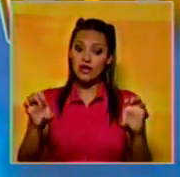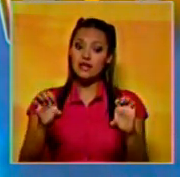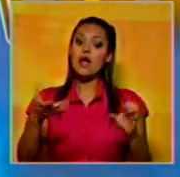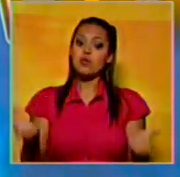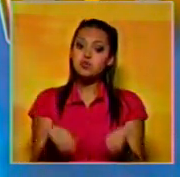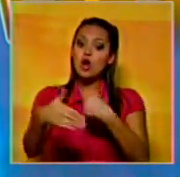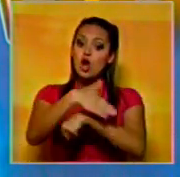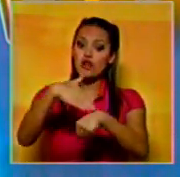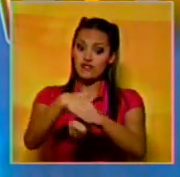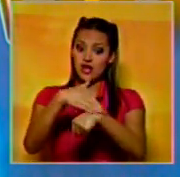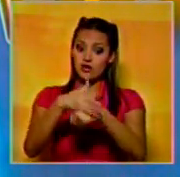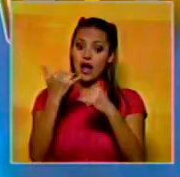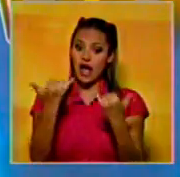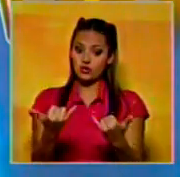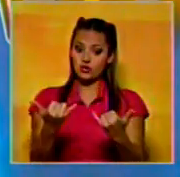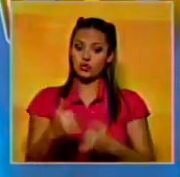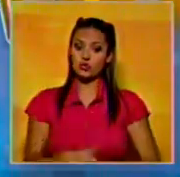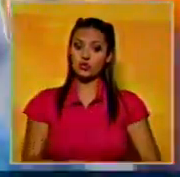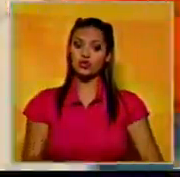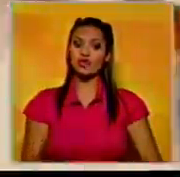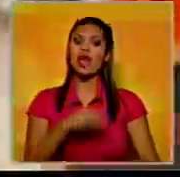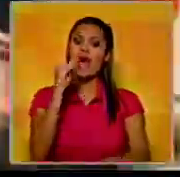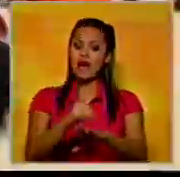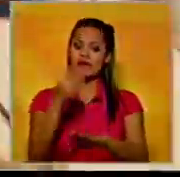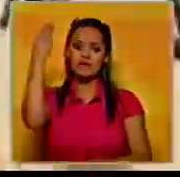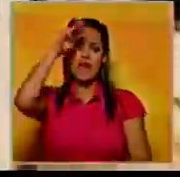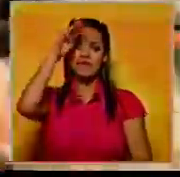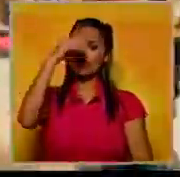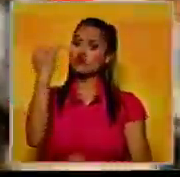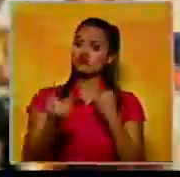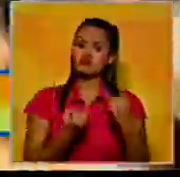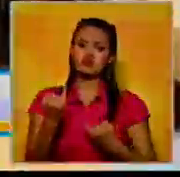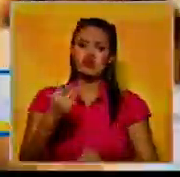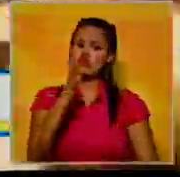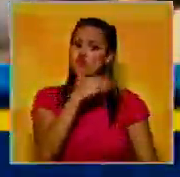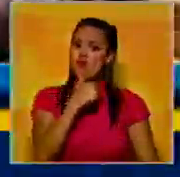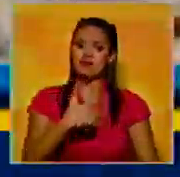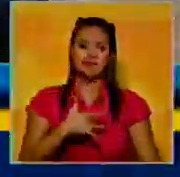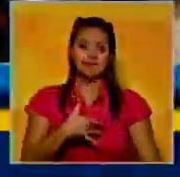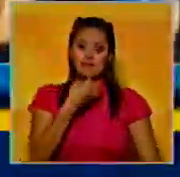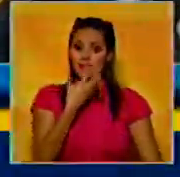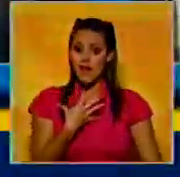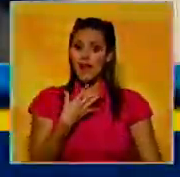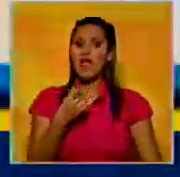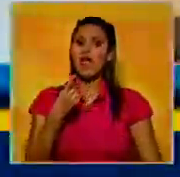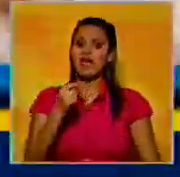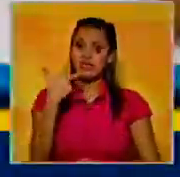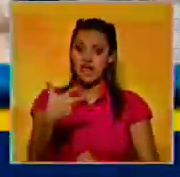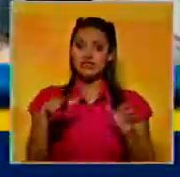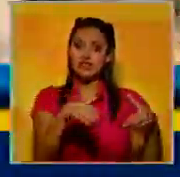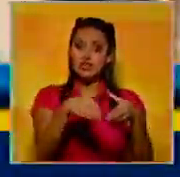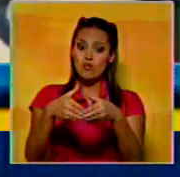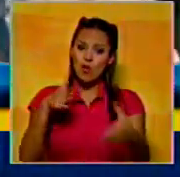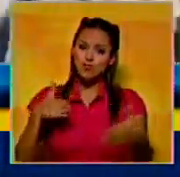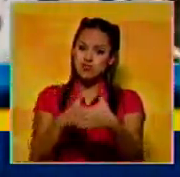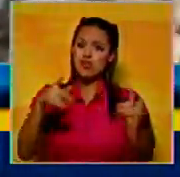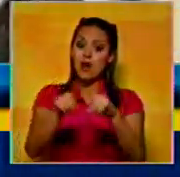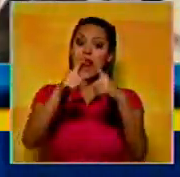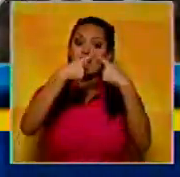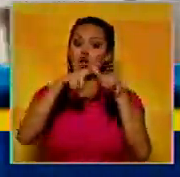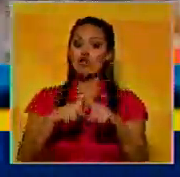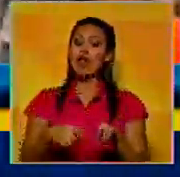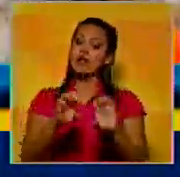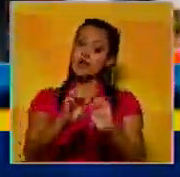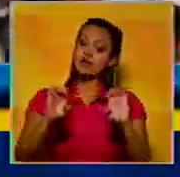gobierno de Enrique Peña Nieto maestros inconformes con La Iniciativa atacaron las instalaciones de tres partidos así como la contraloría de